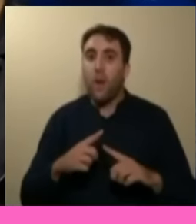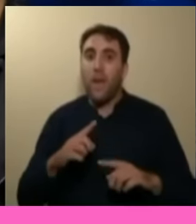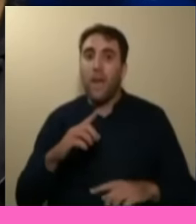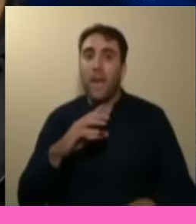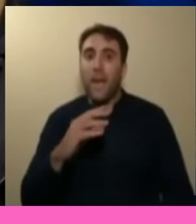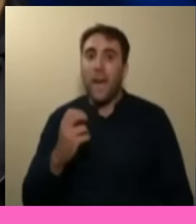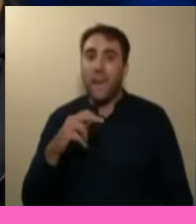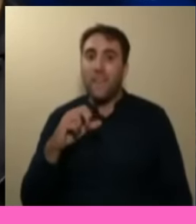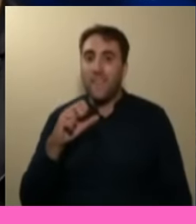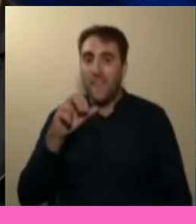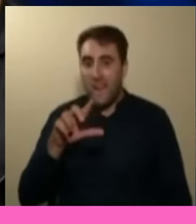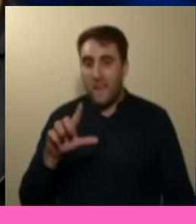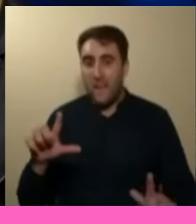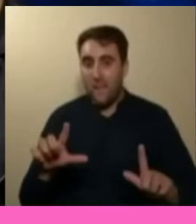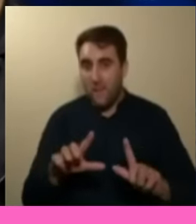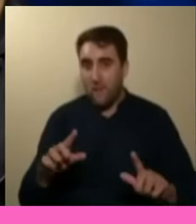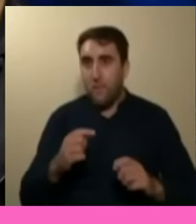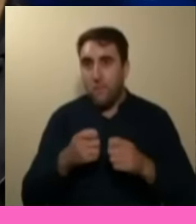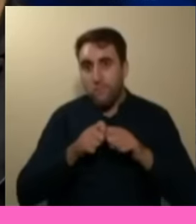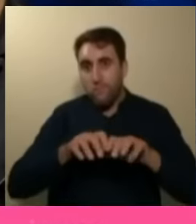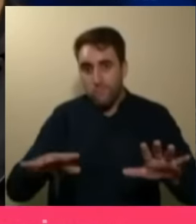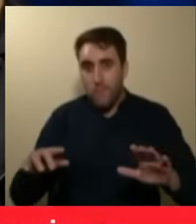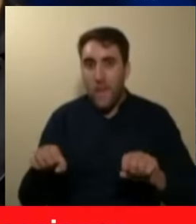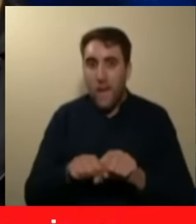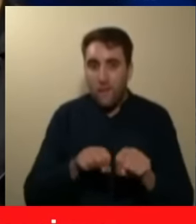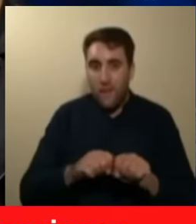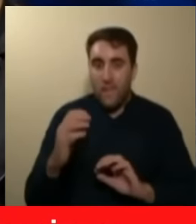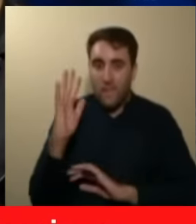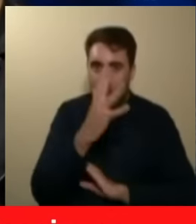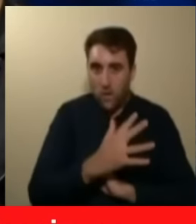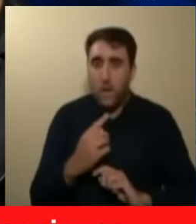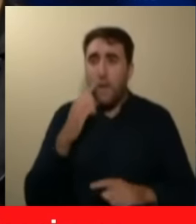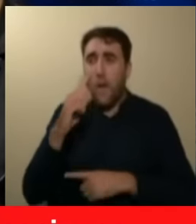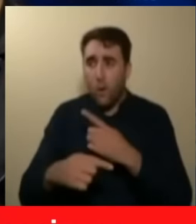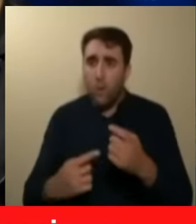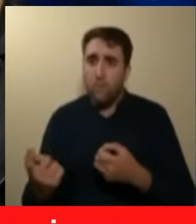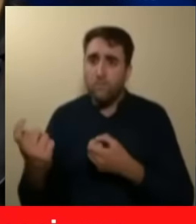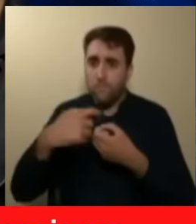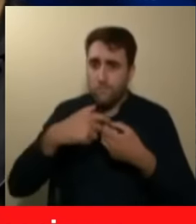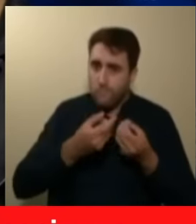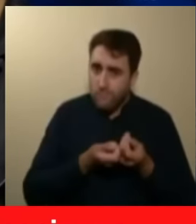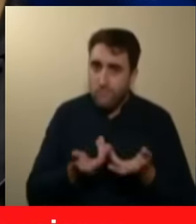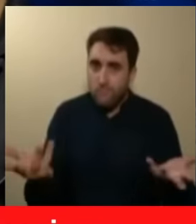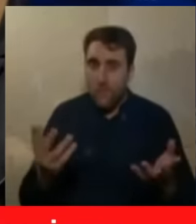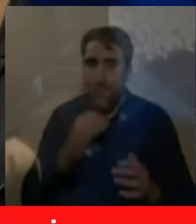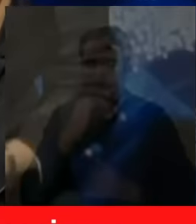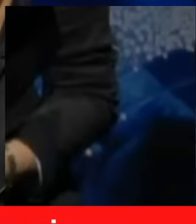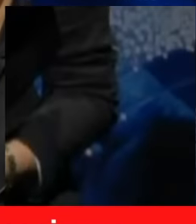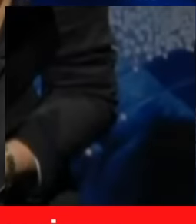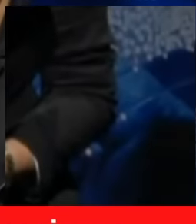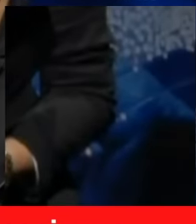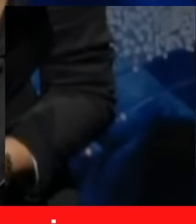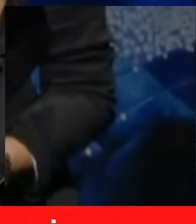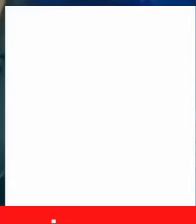cables, los canales de los cables del interior y también los demás medios de comunicación que están retransmitiendo la señal. Ya venimos.